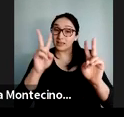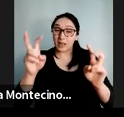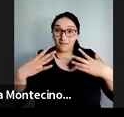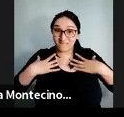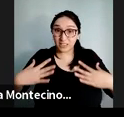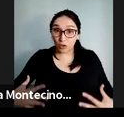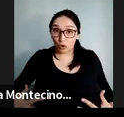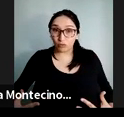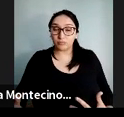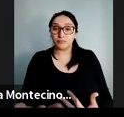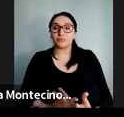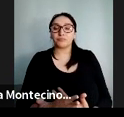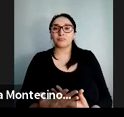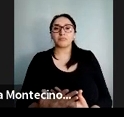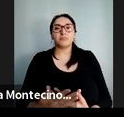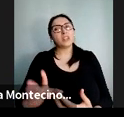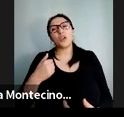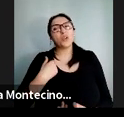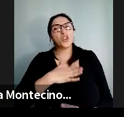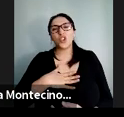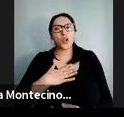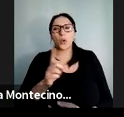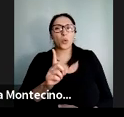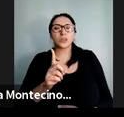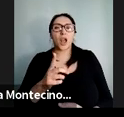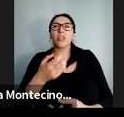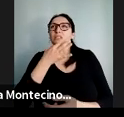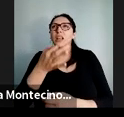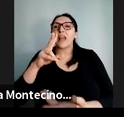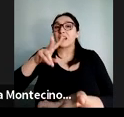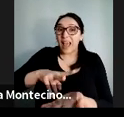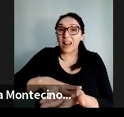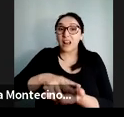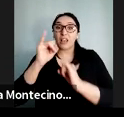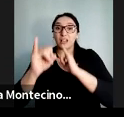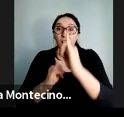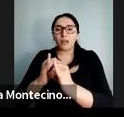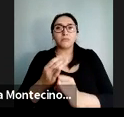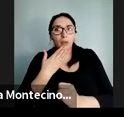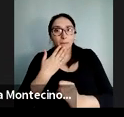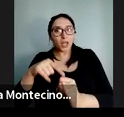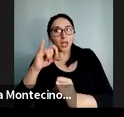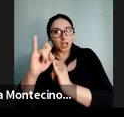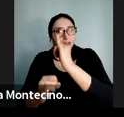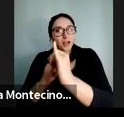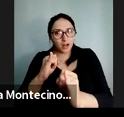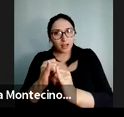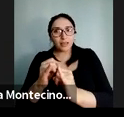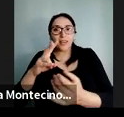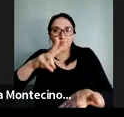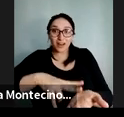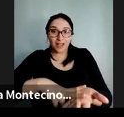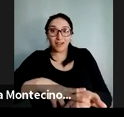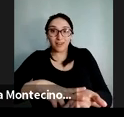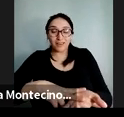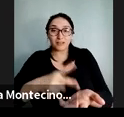fondo. Ya no me gusta hablar de lo que es real y virtual, porque en el fondo lo virtual también es una parte material de nuestra vida y sobre